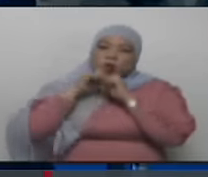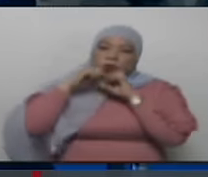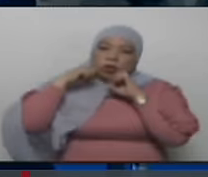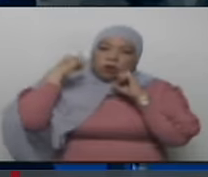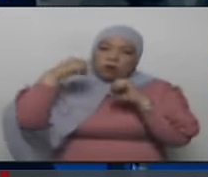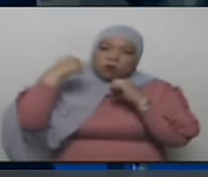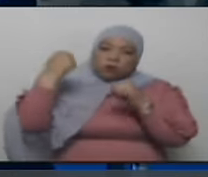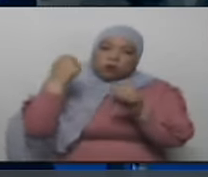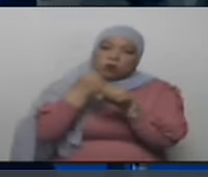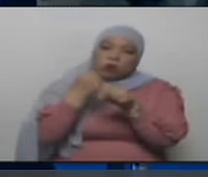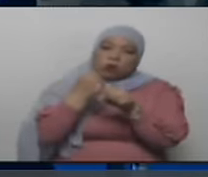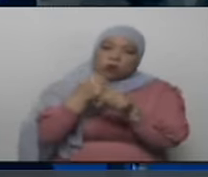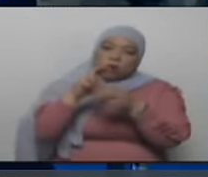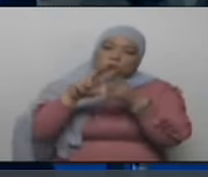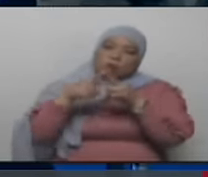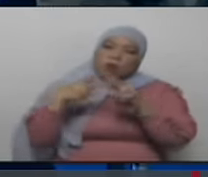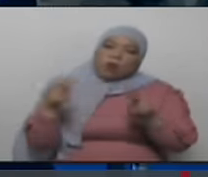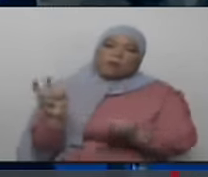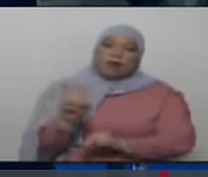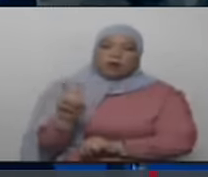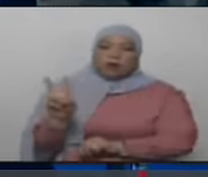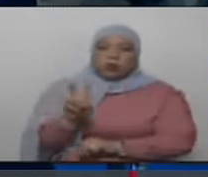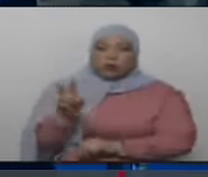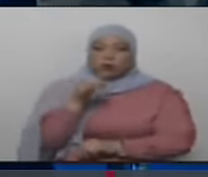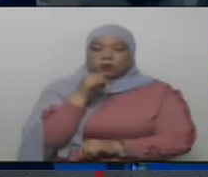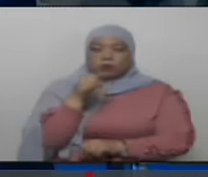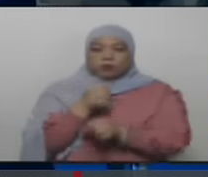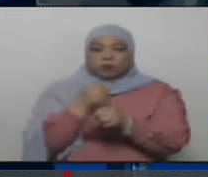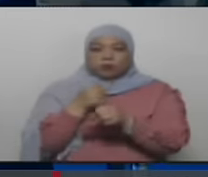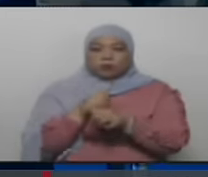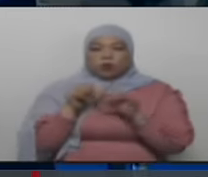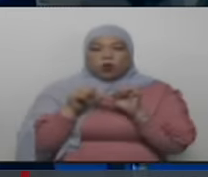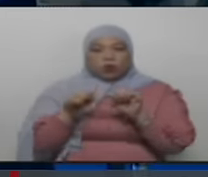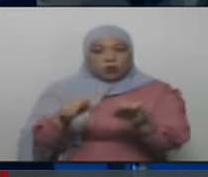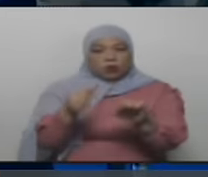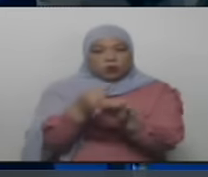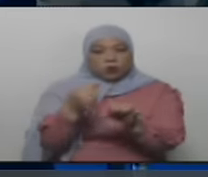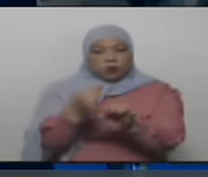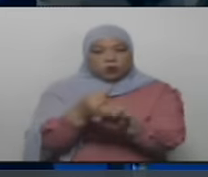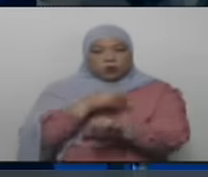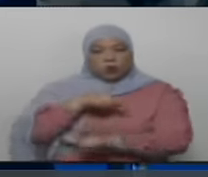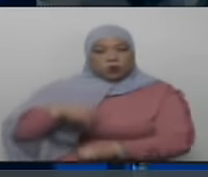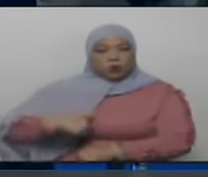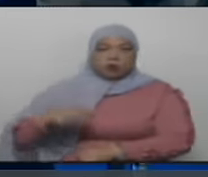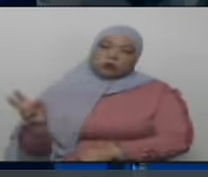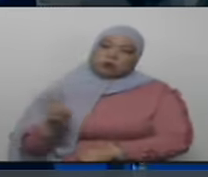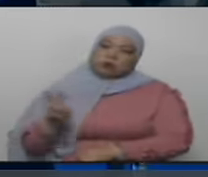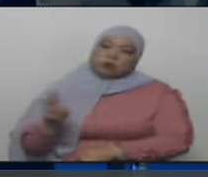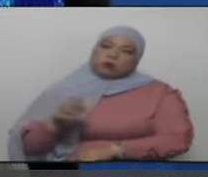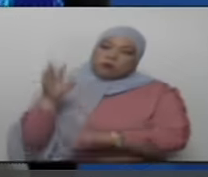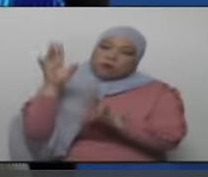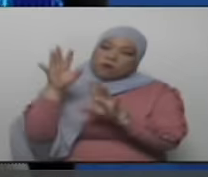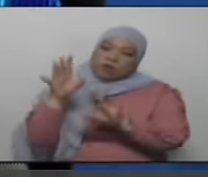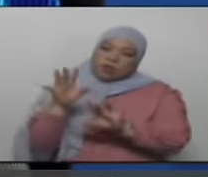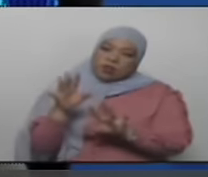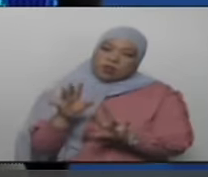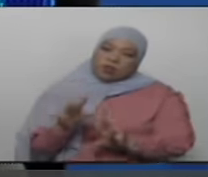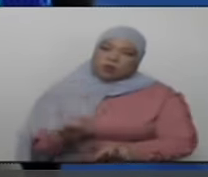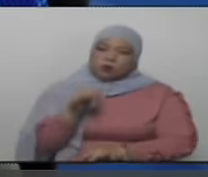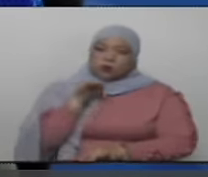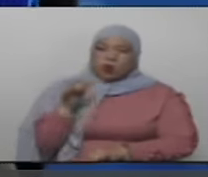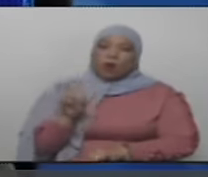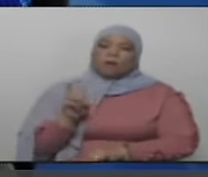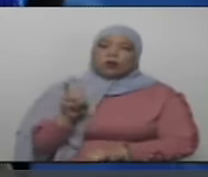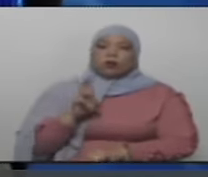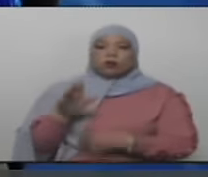de las que decomisamos, por la paz de Venezuela, continúa. Nuestro país es un país bendecido. Venezuela